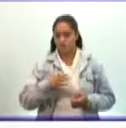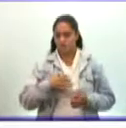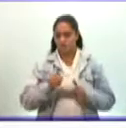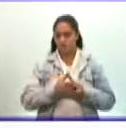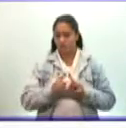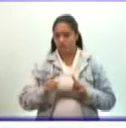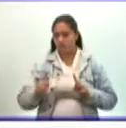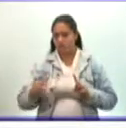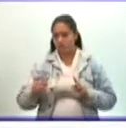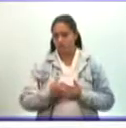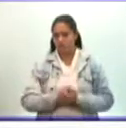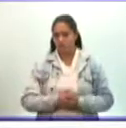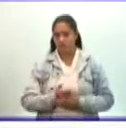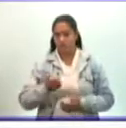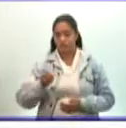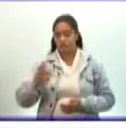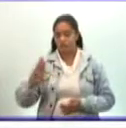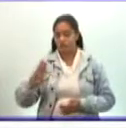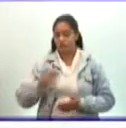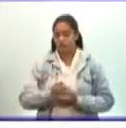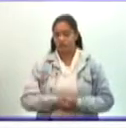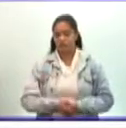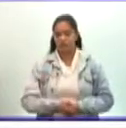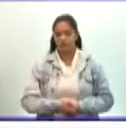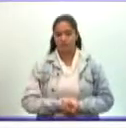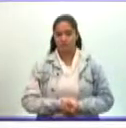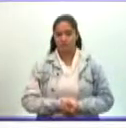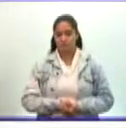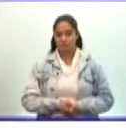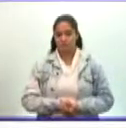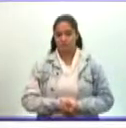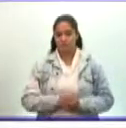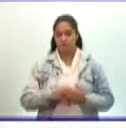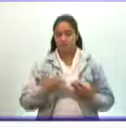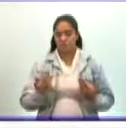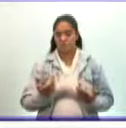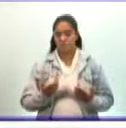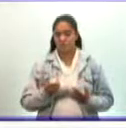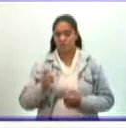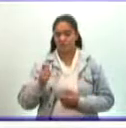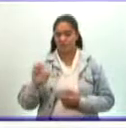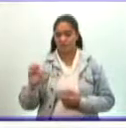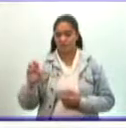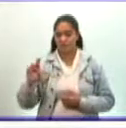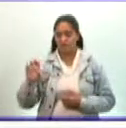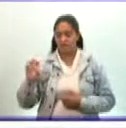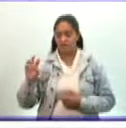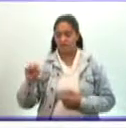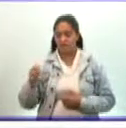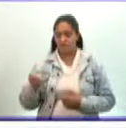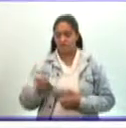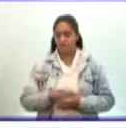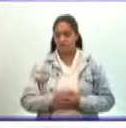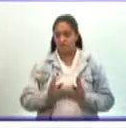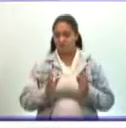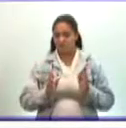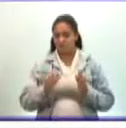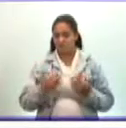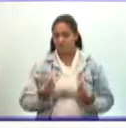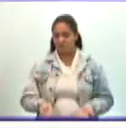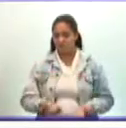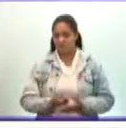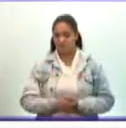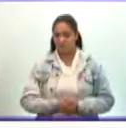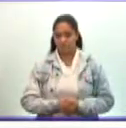segmento AB. ¿Cuál sería la parte del teorema de las transversales más conveniente para hallar el